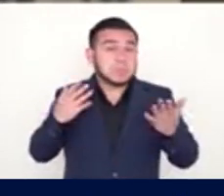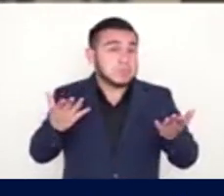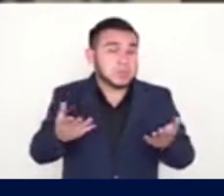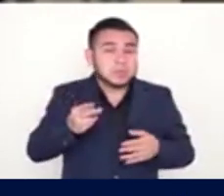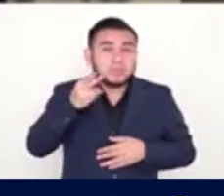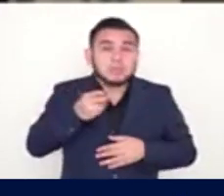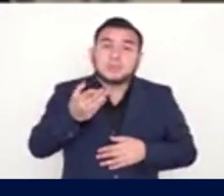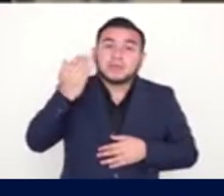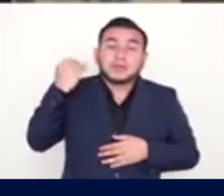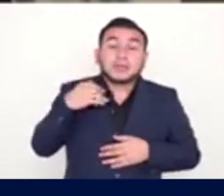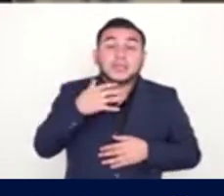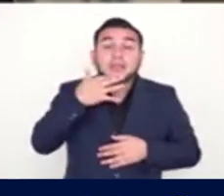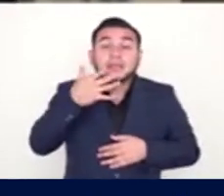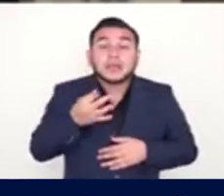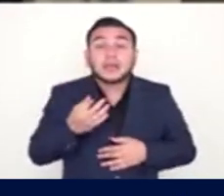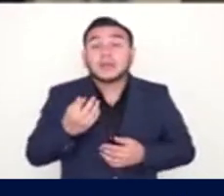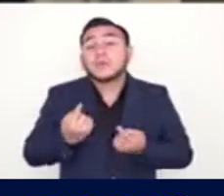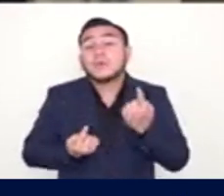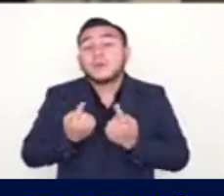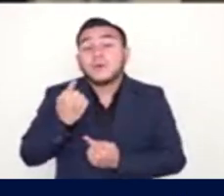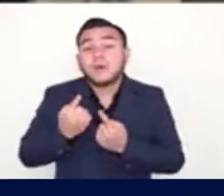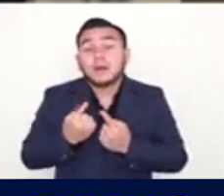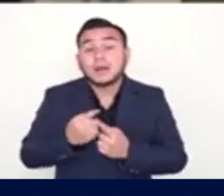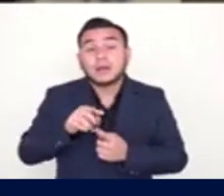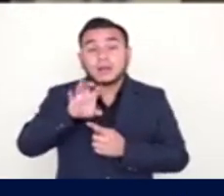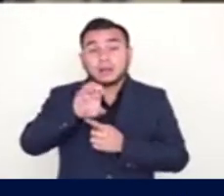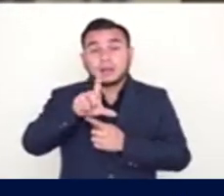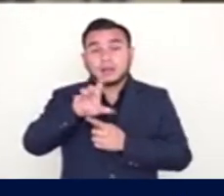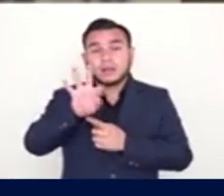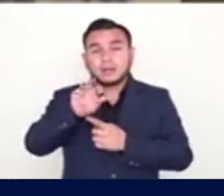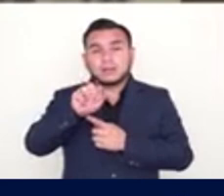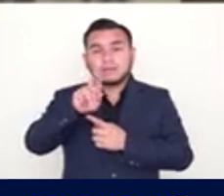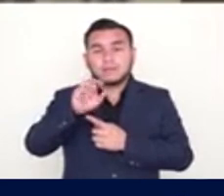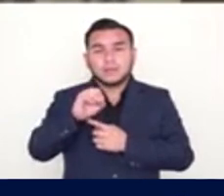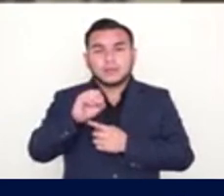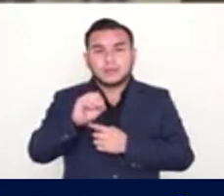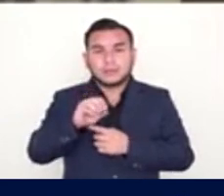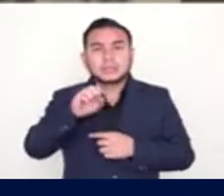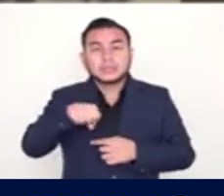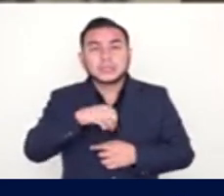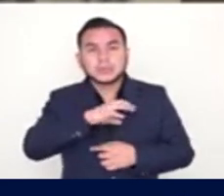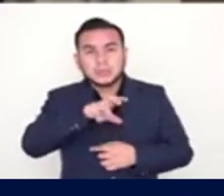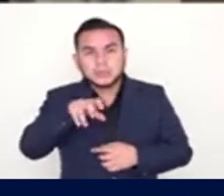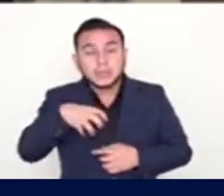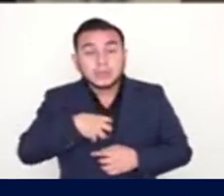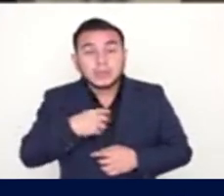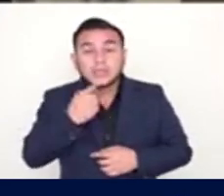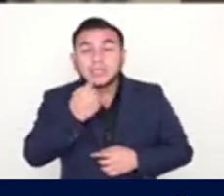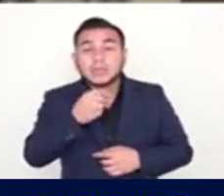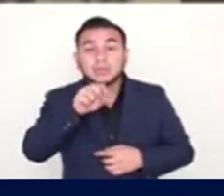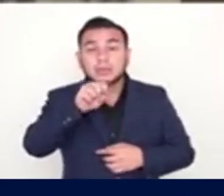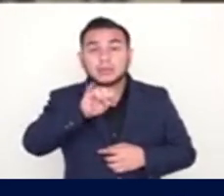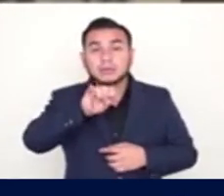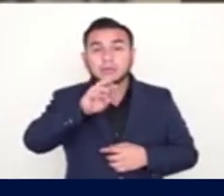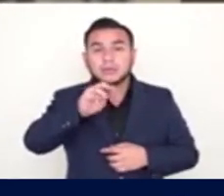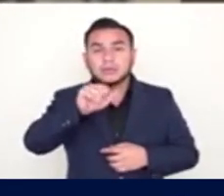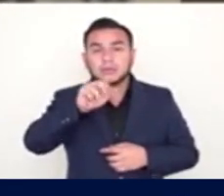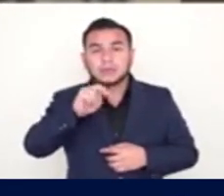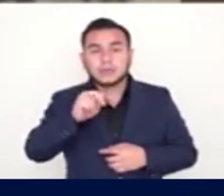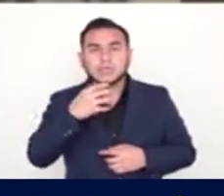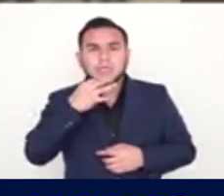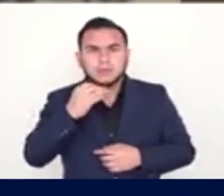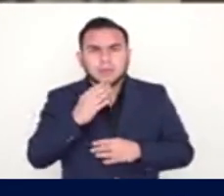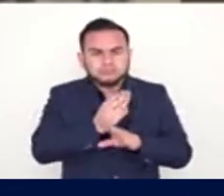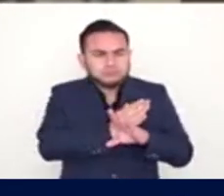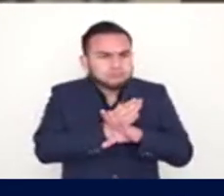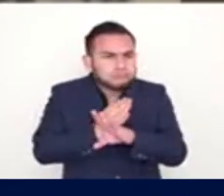cometer el mismo error, pero la vez pasada que el Faro hizo una pregunta y yo le pregunté, ¿Simán es el dueño? Pues sí, va, ok, Simán es el dueño. Entonces, claro, ustedes están defendiendo